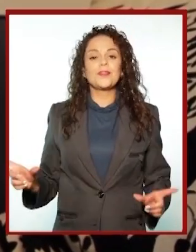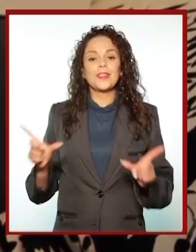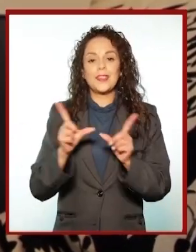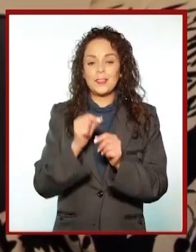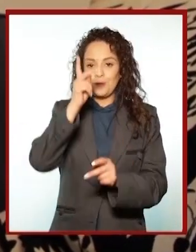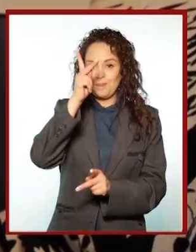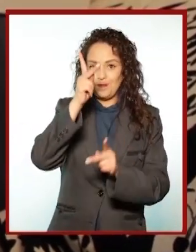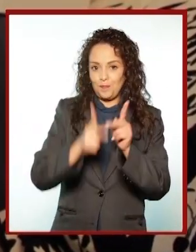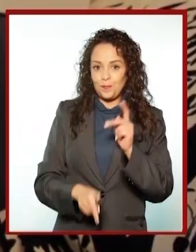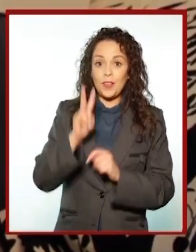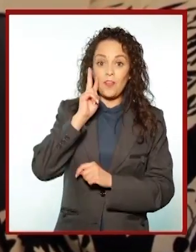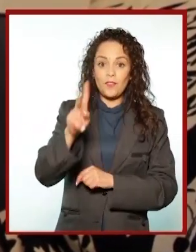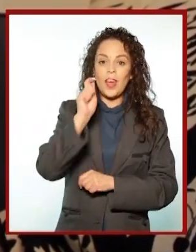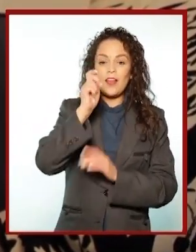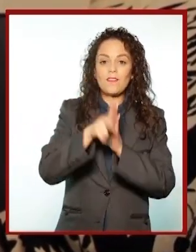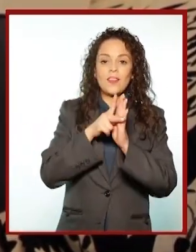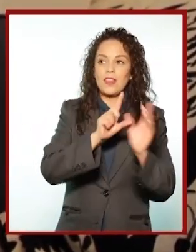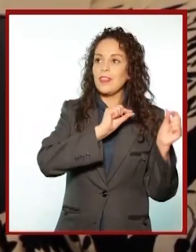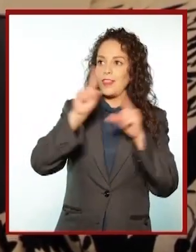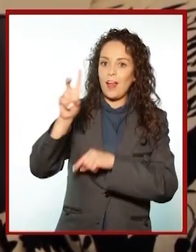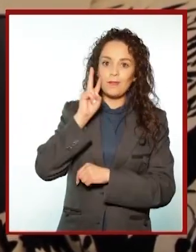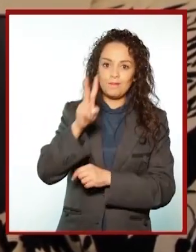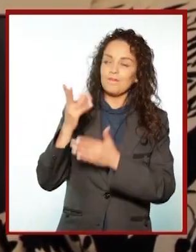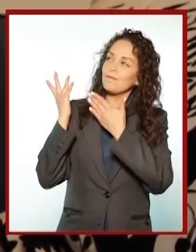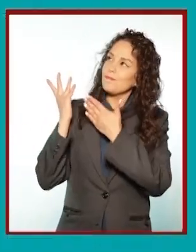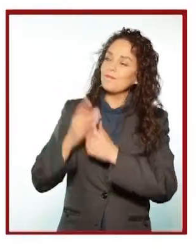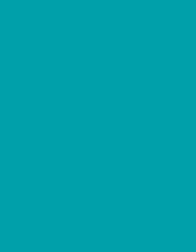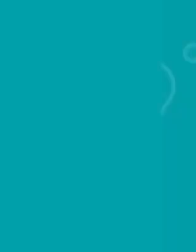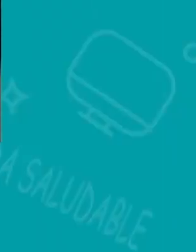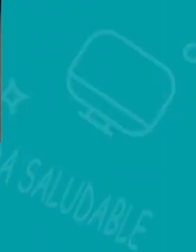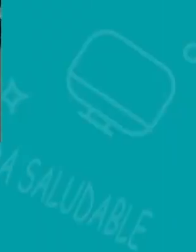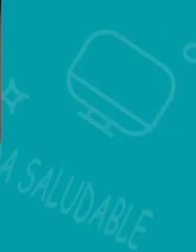a hacer una breve pausa para ver la siguiente cápsula.